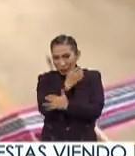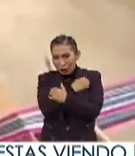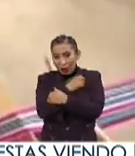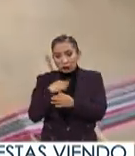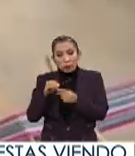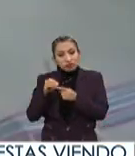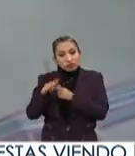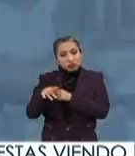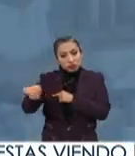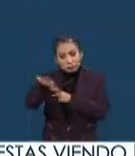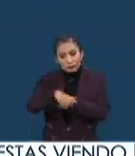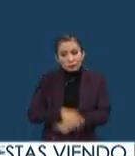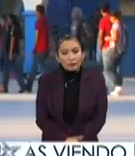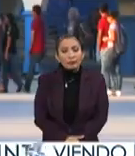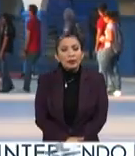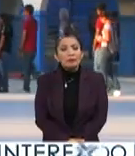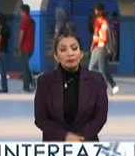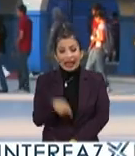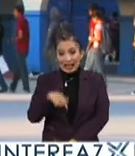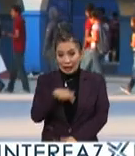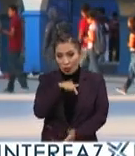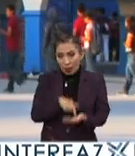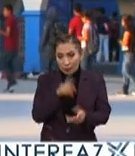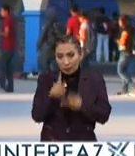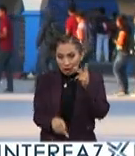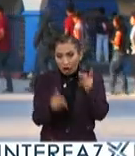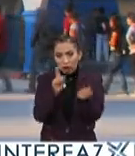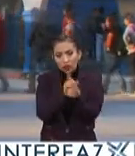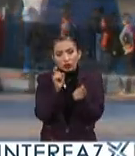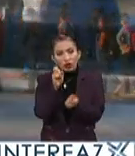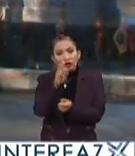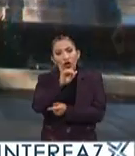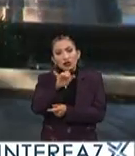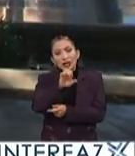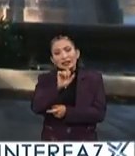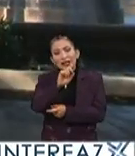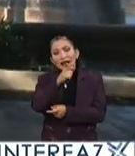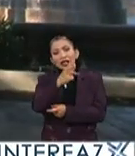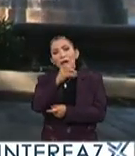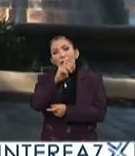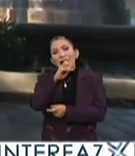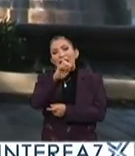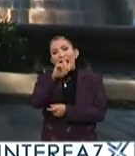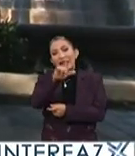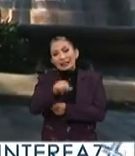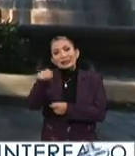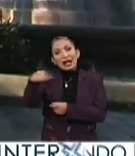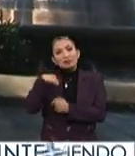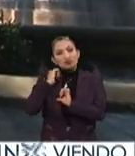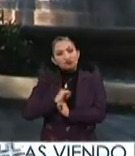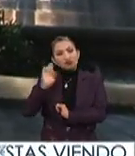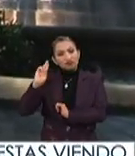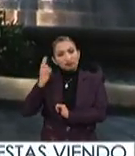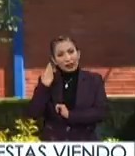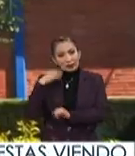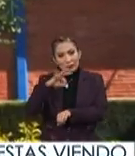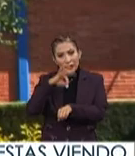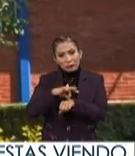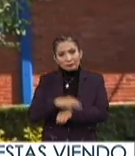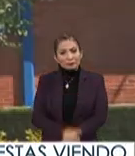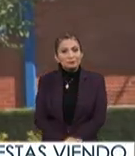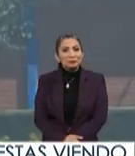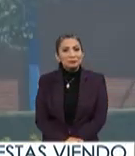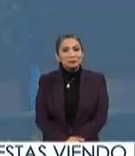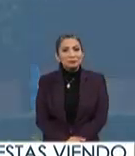sobre ella. En el estudio platicaremos con el doctor José Sergio Barrales Domínguez, rector de la Universidad de